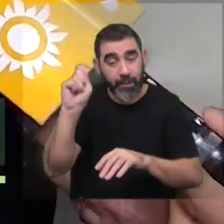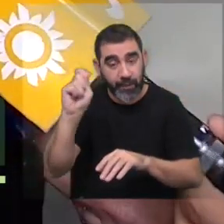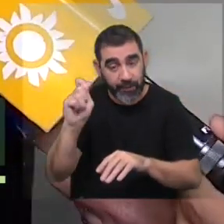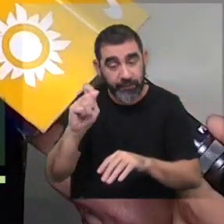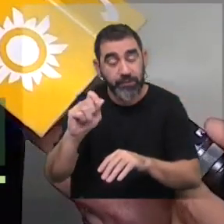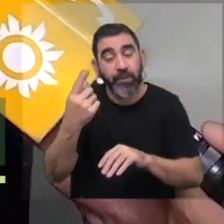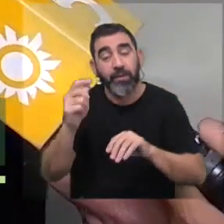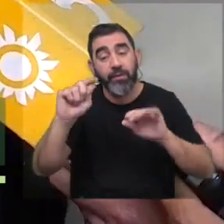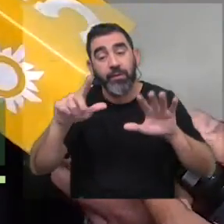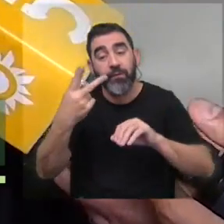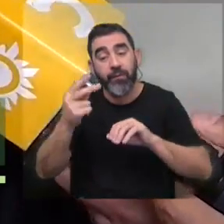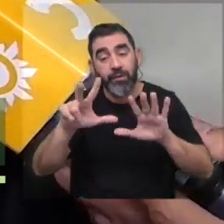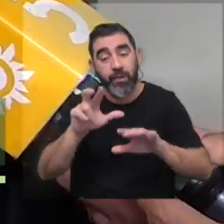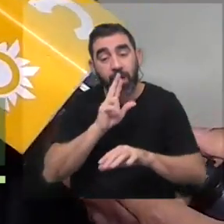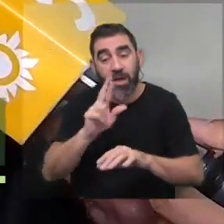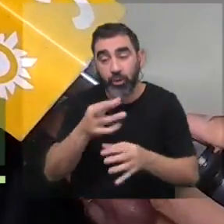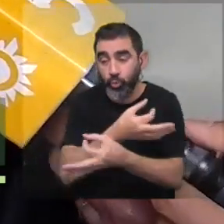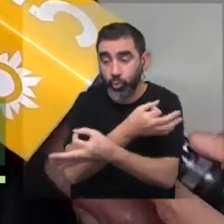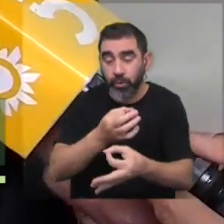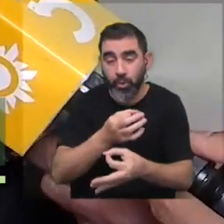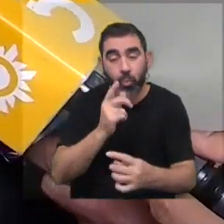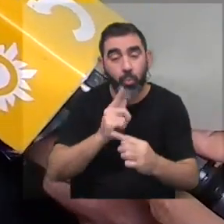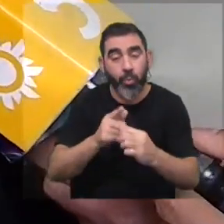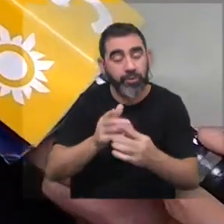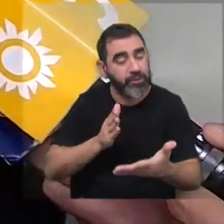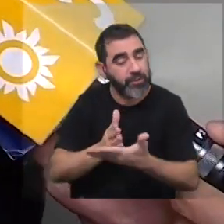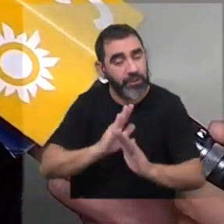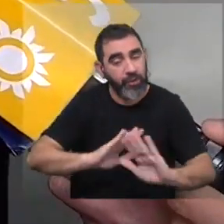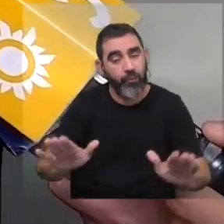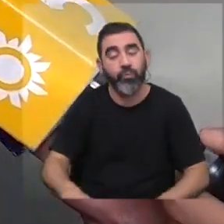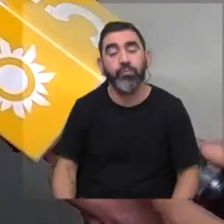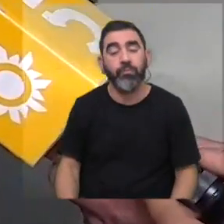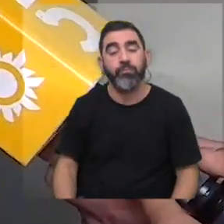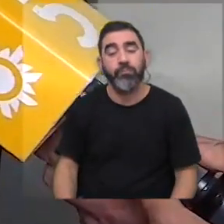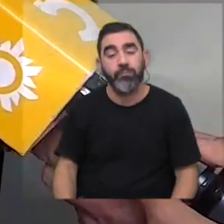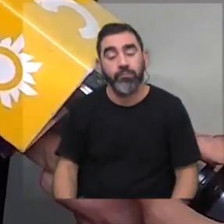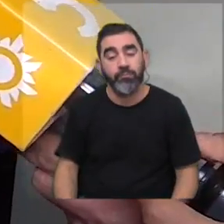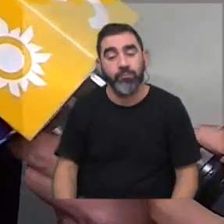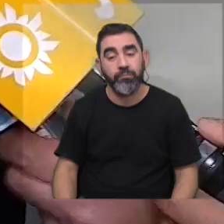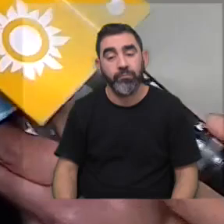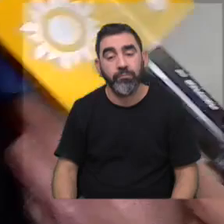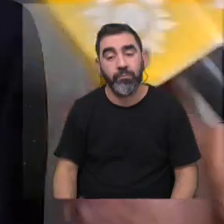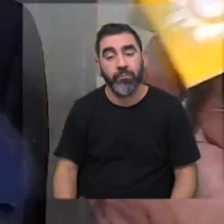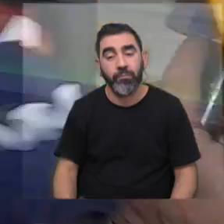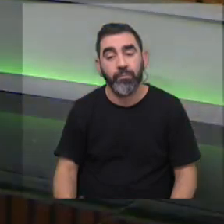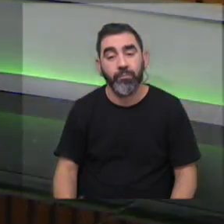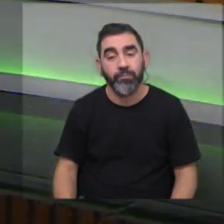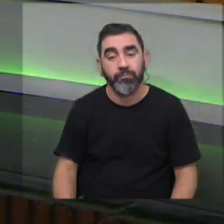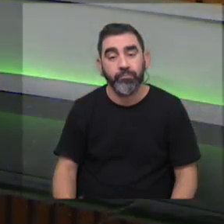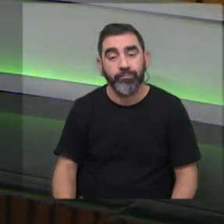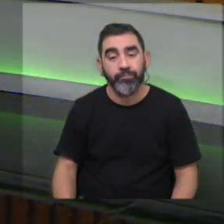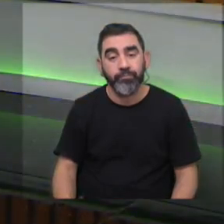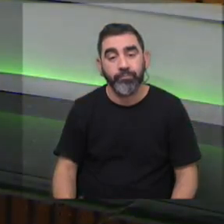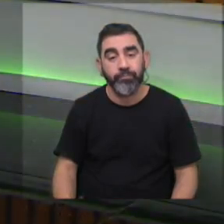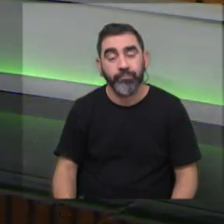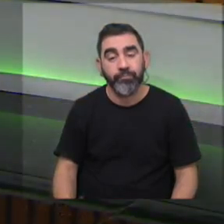1727 y todos los resultados que lleva adelante el Ministerio de salud pública son positivos para los usuarios y para la institución